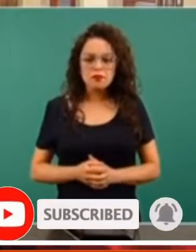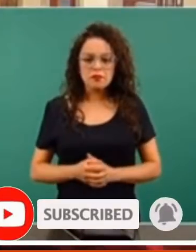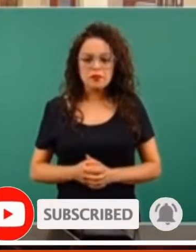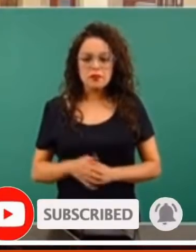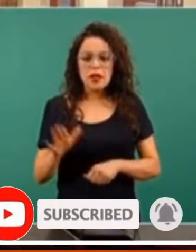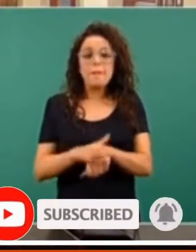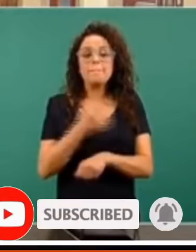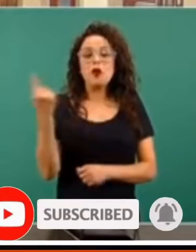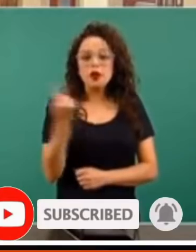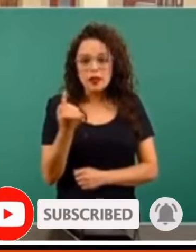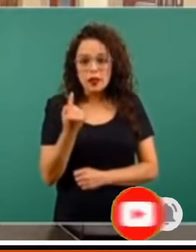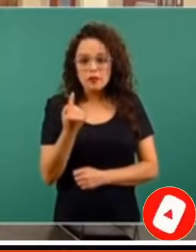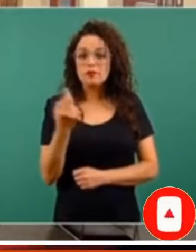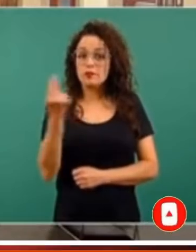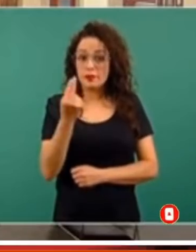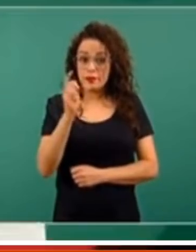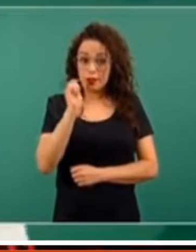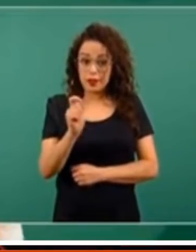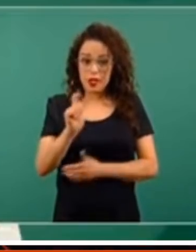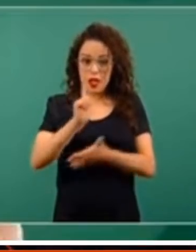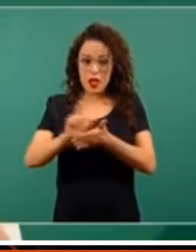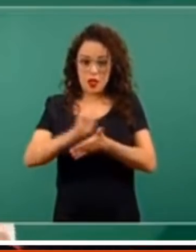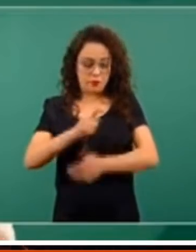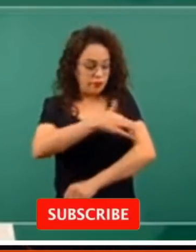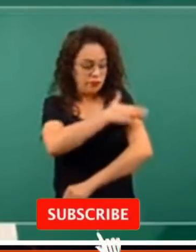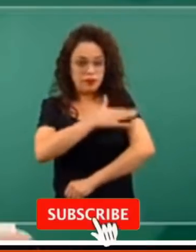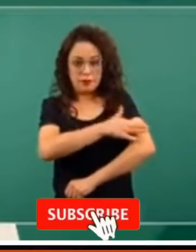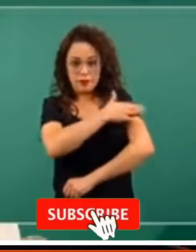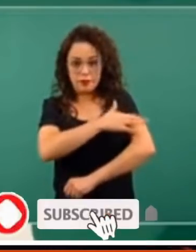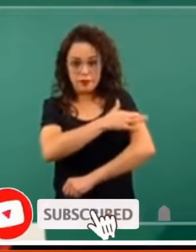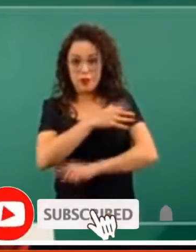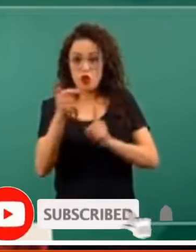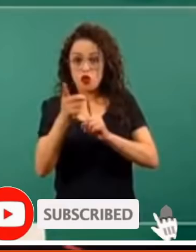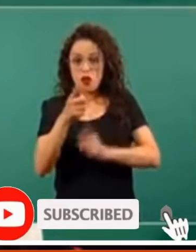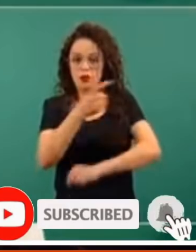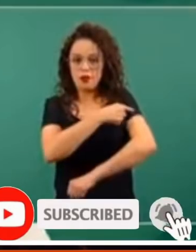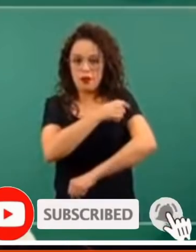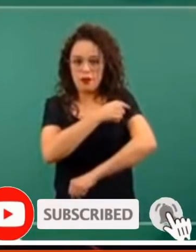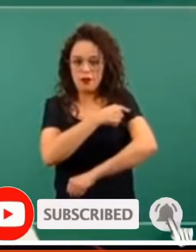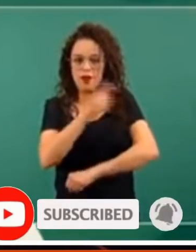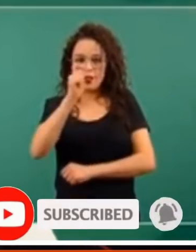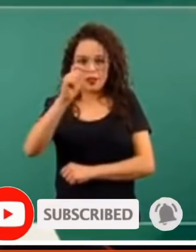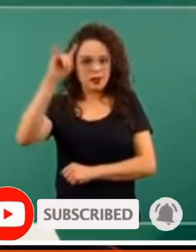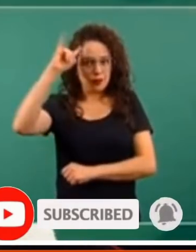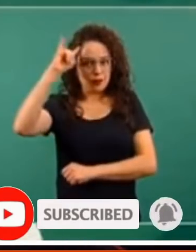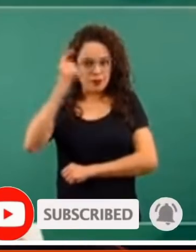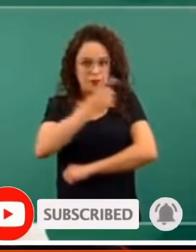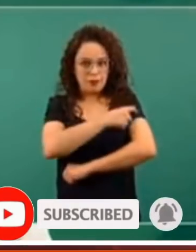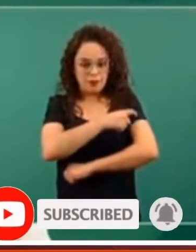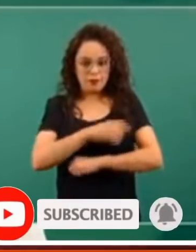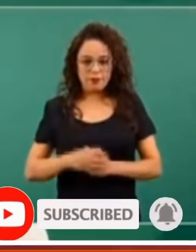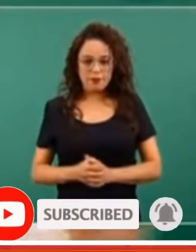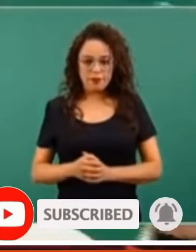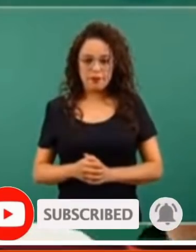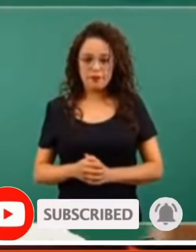lo que requiere es la higiene del área, preferentemente es en el brazo no dominante, quien es diestro se le pone del